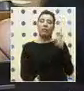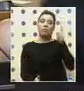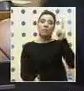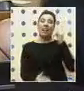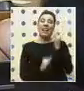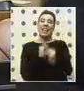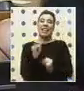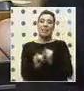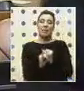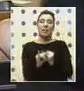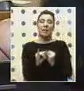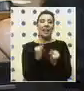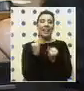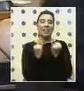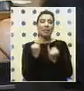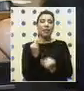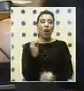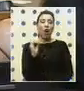independientes de la OIT.